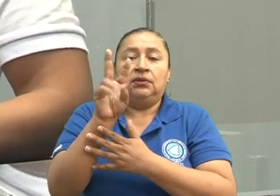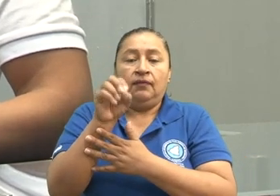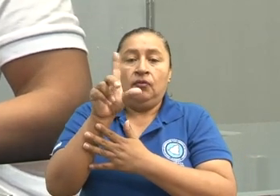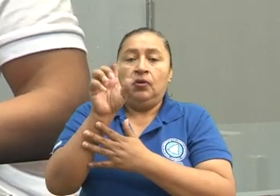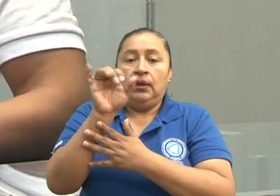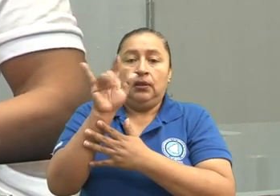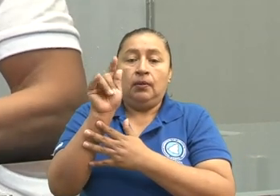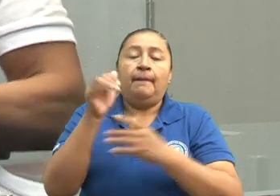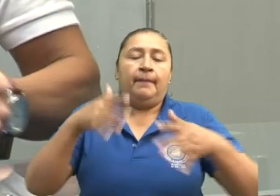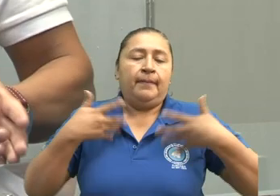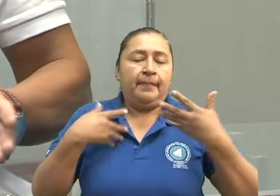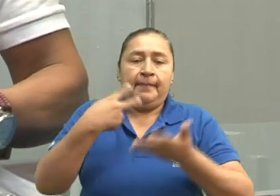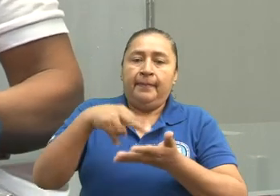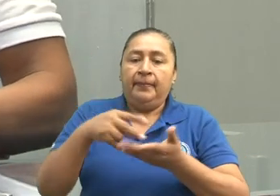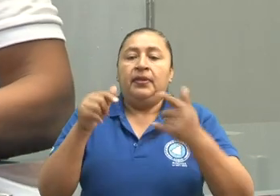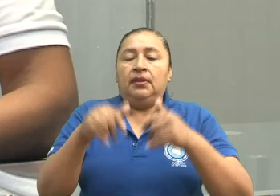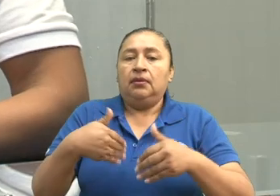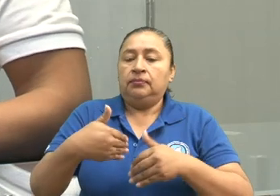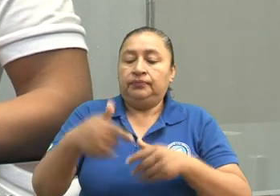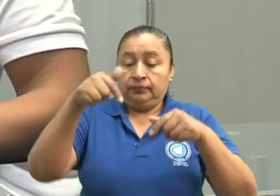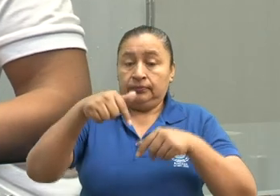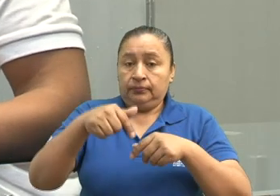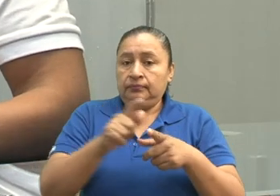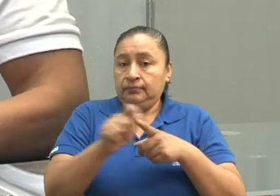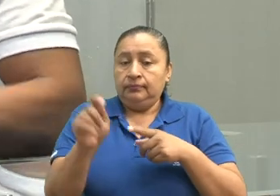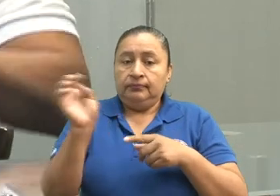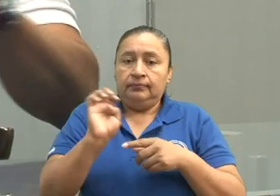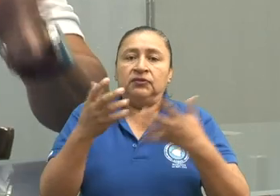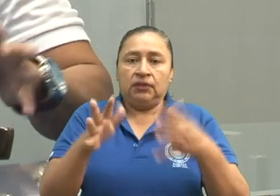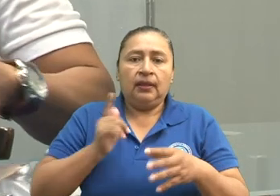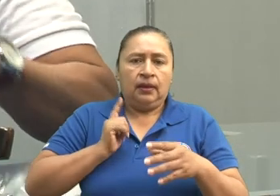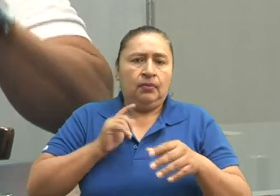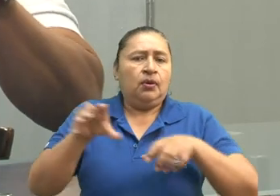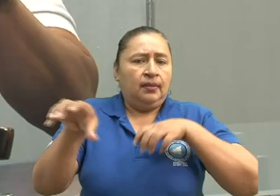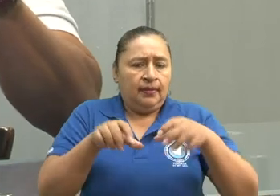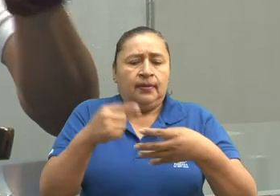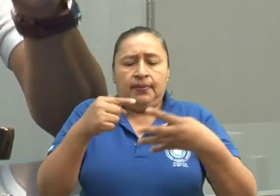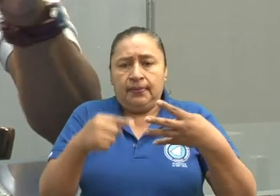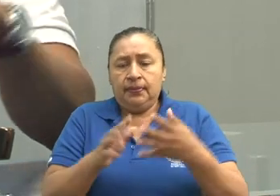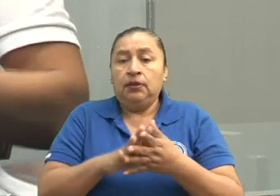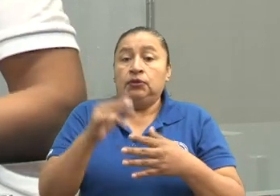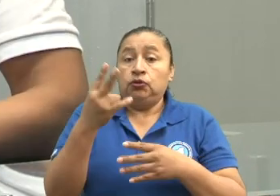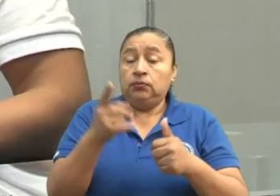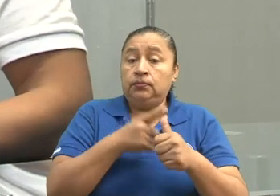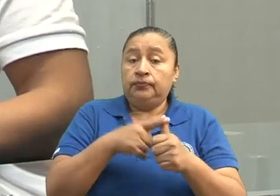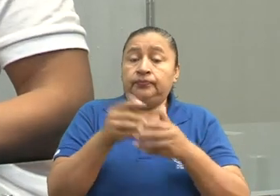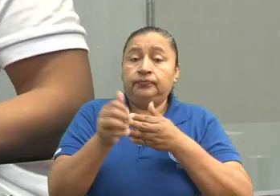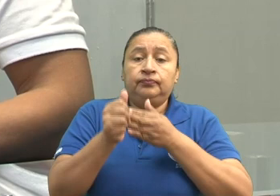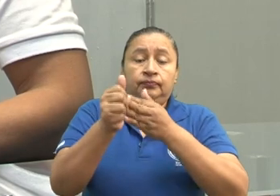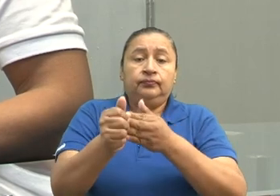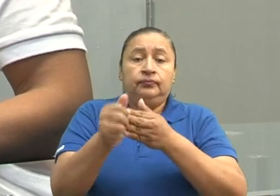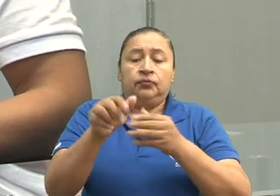a la población. Y ya en lo que es este mes de enero ya hemos tenido actividades. Las dos primeras dirigidas